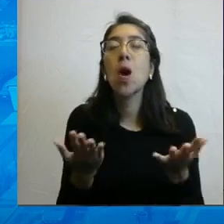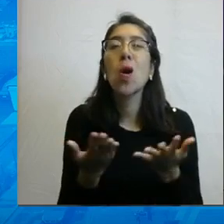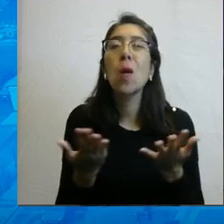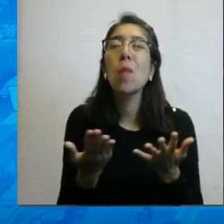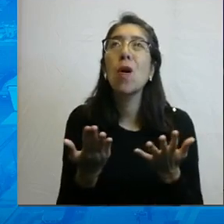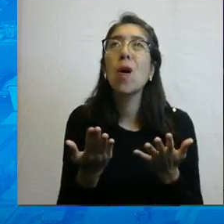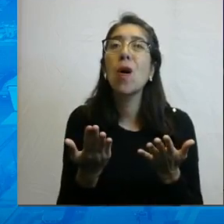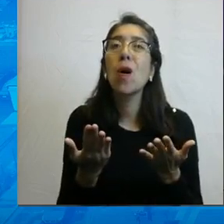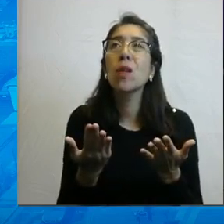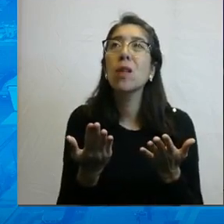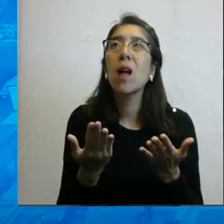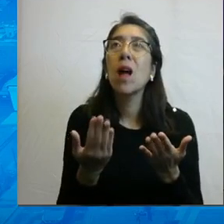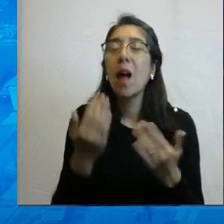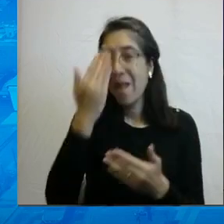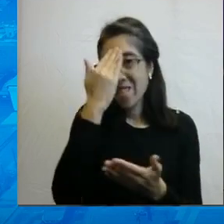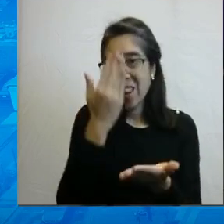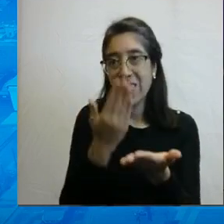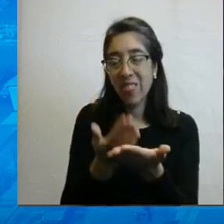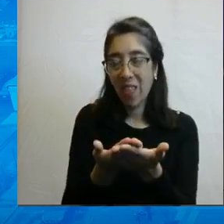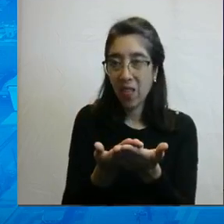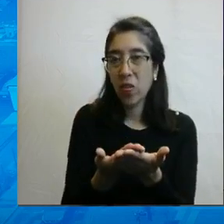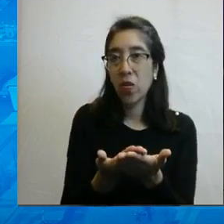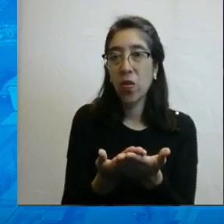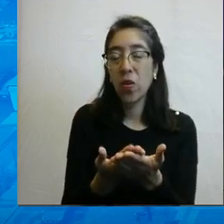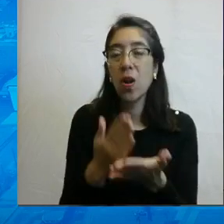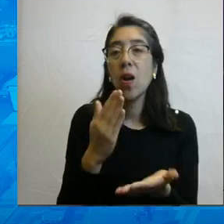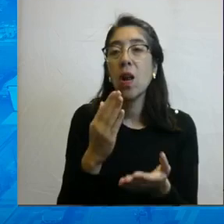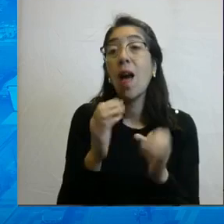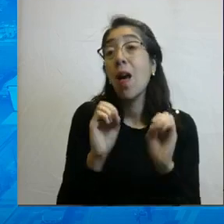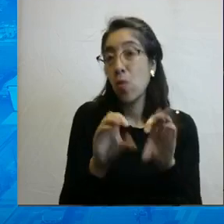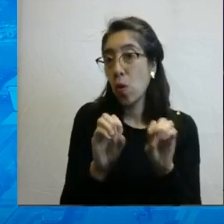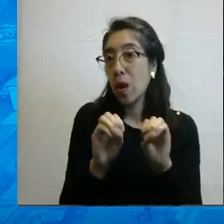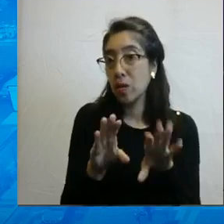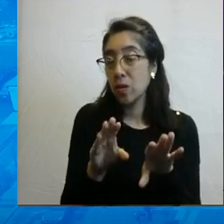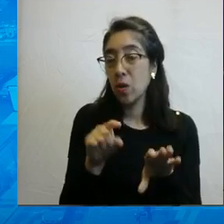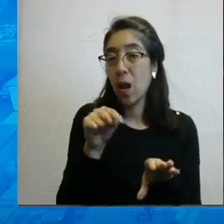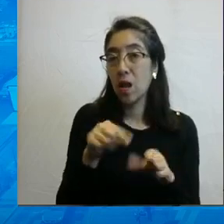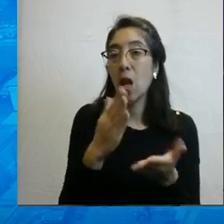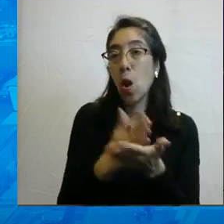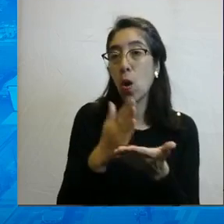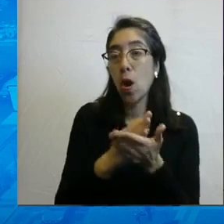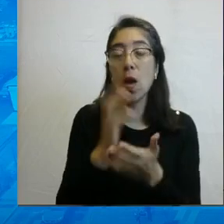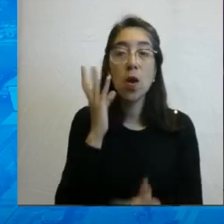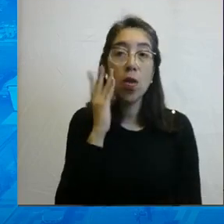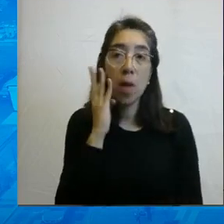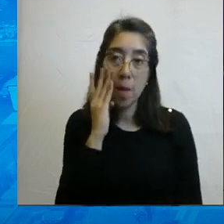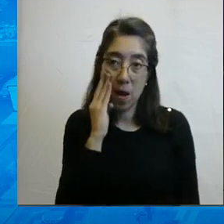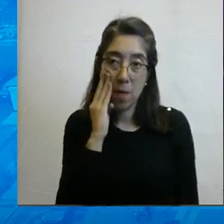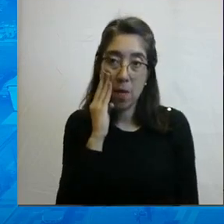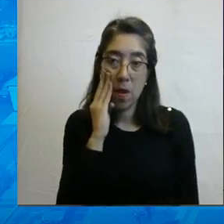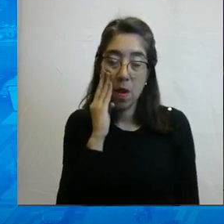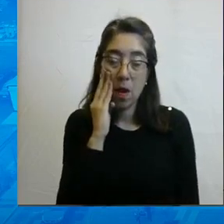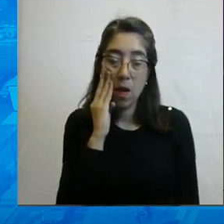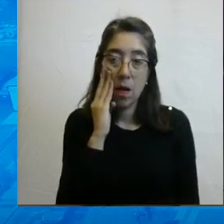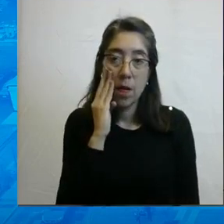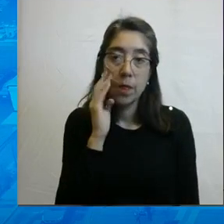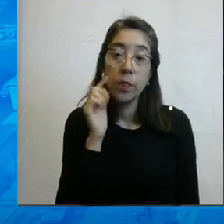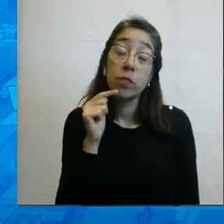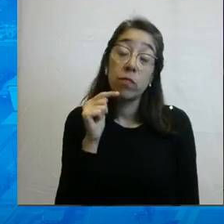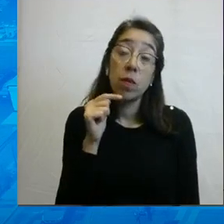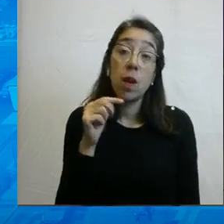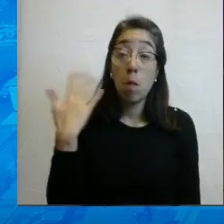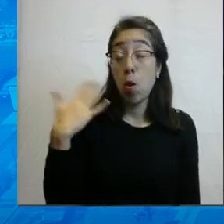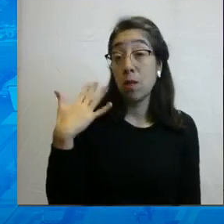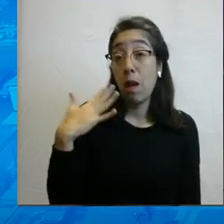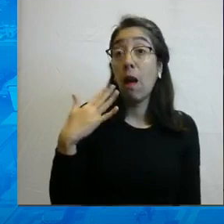nuestros niños y niñas en los colegios municipalizados. Así que le pido también, presidente, que o administrador, que tome esa nota, si podemos generar esa